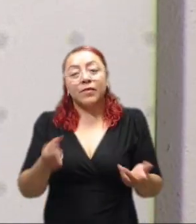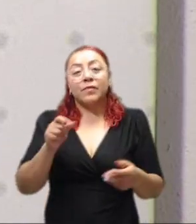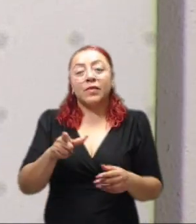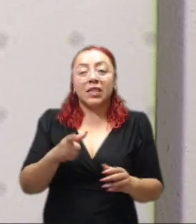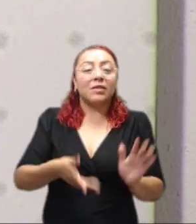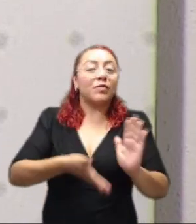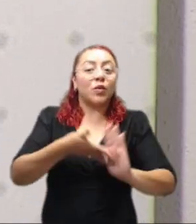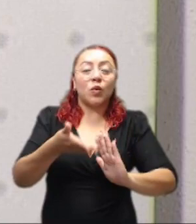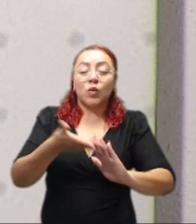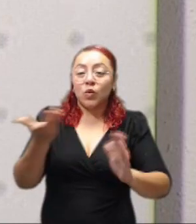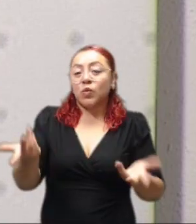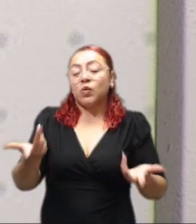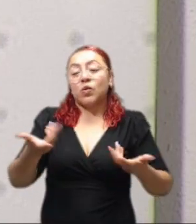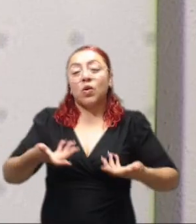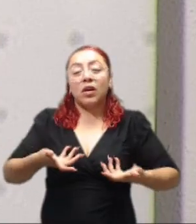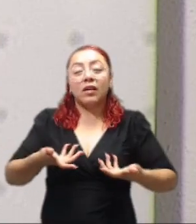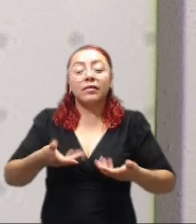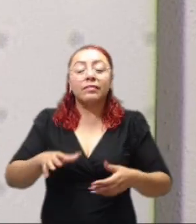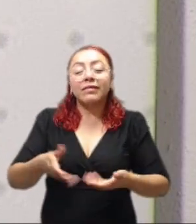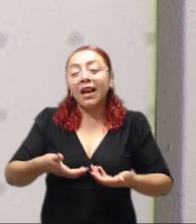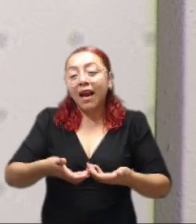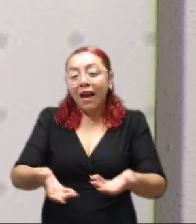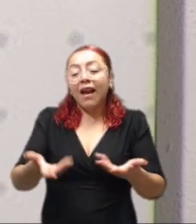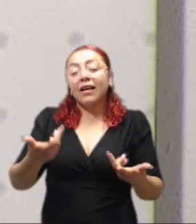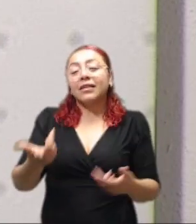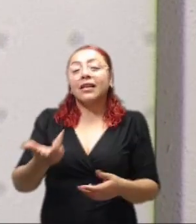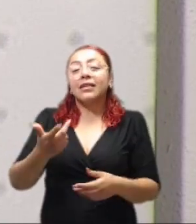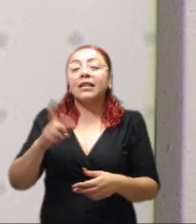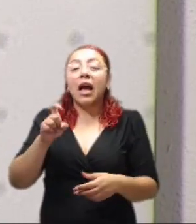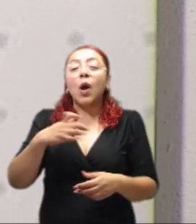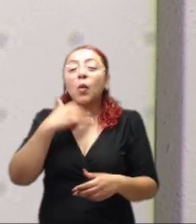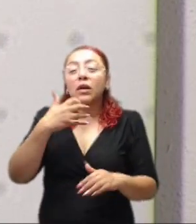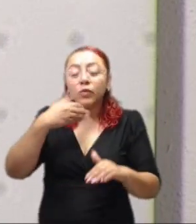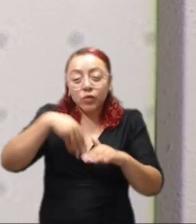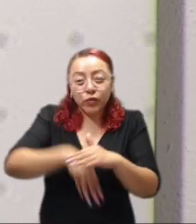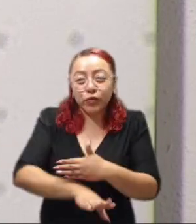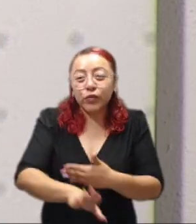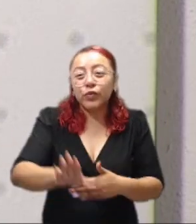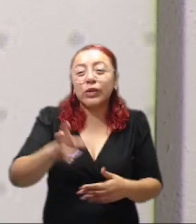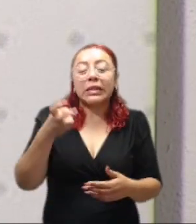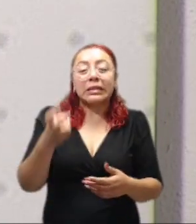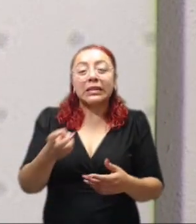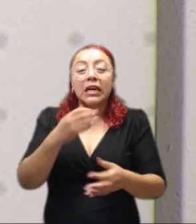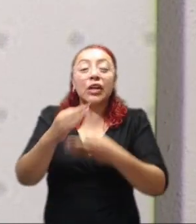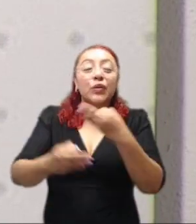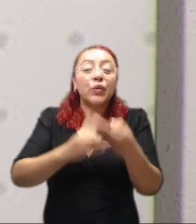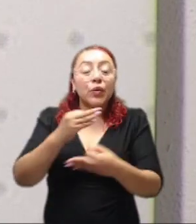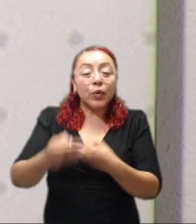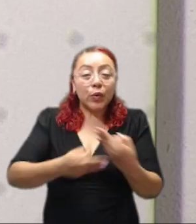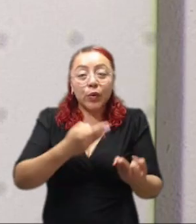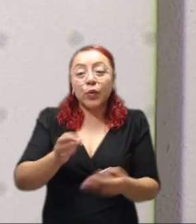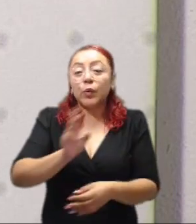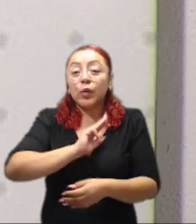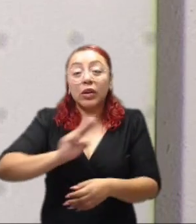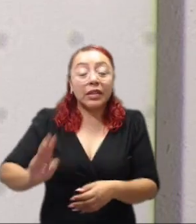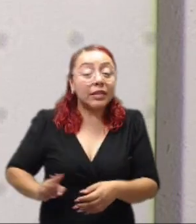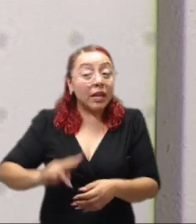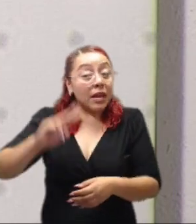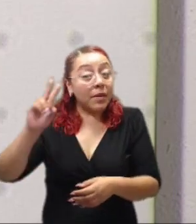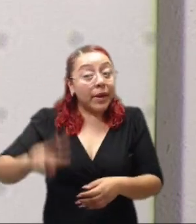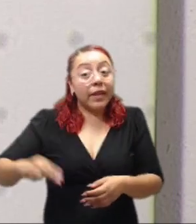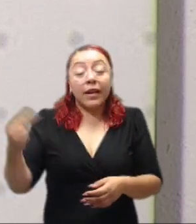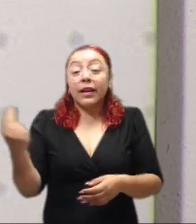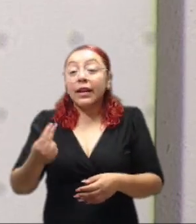infraestructura drenajes banquetas todo completamente en el municipio lo que mencionamos es necesario